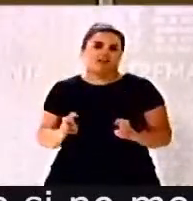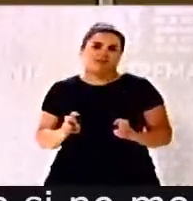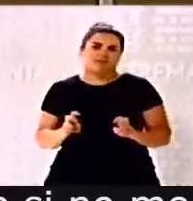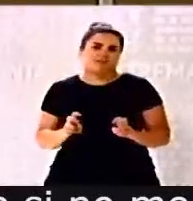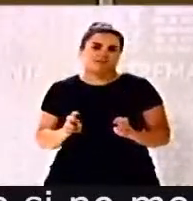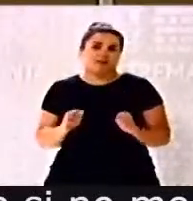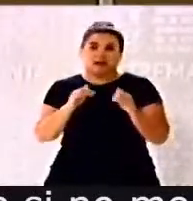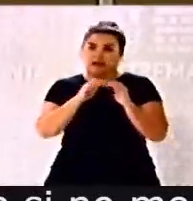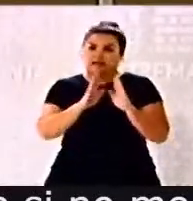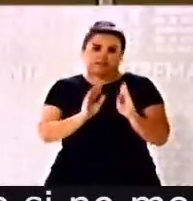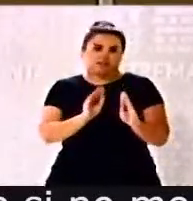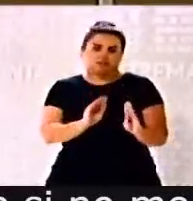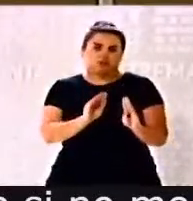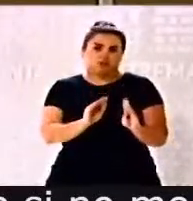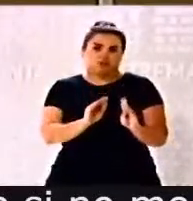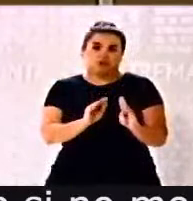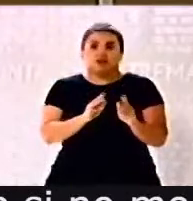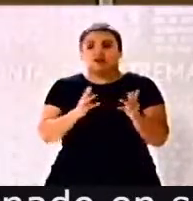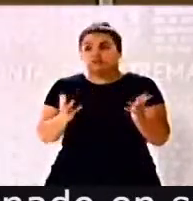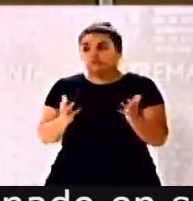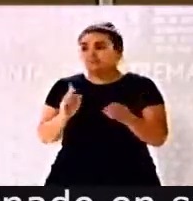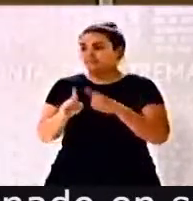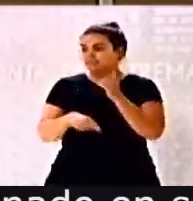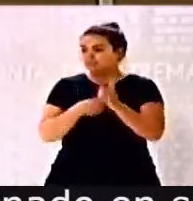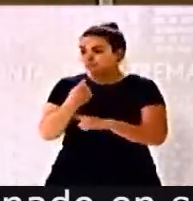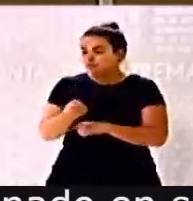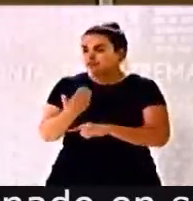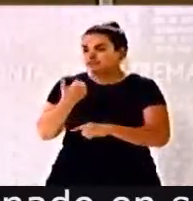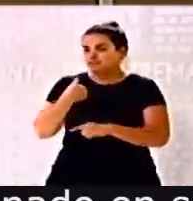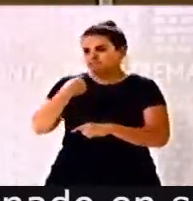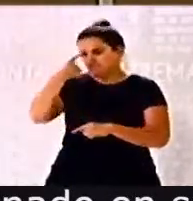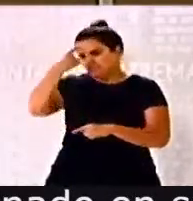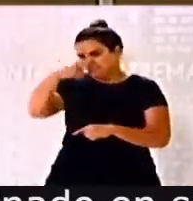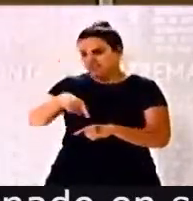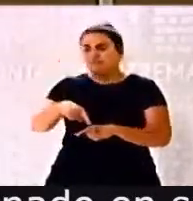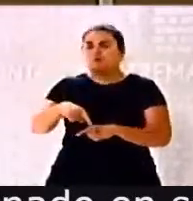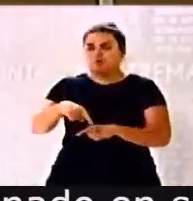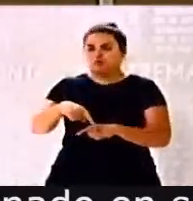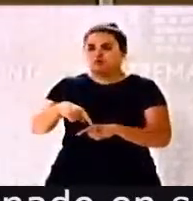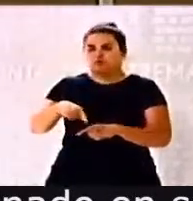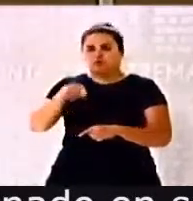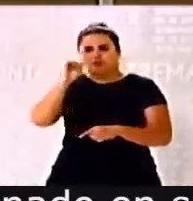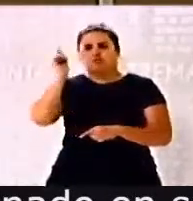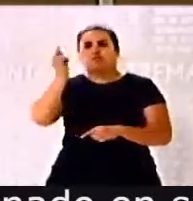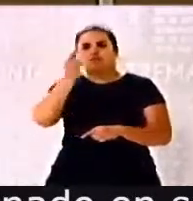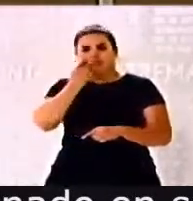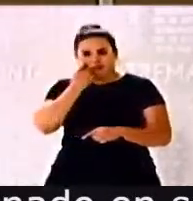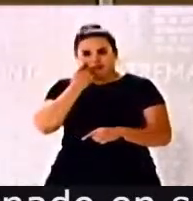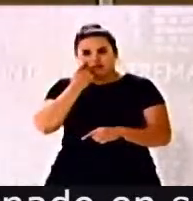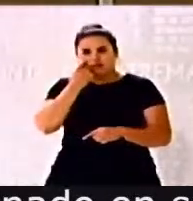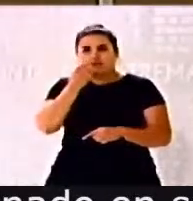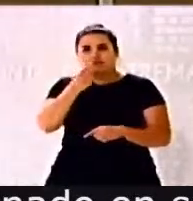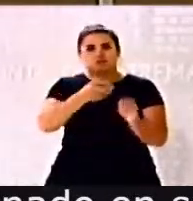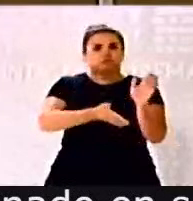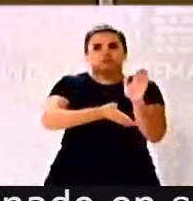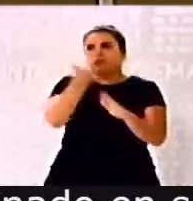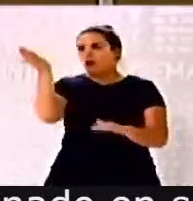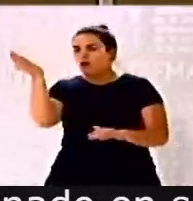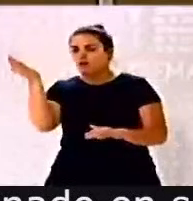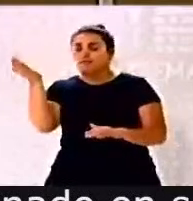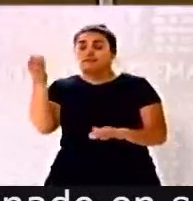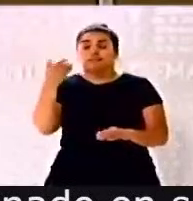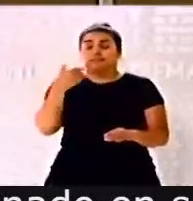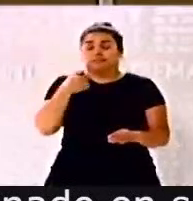su domicilio. Y cuando nosotros tenemos conocimiento de su huida, cuando nosotros